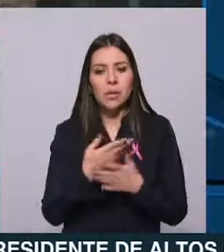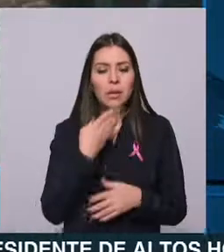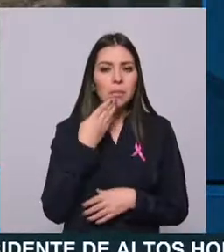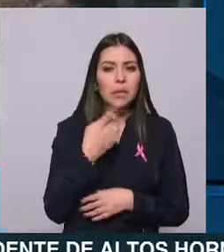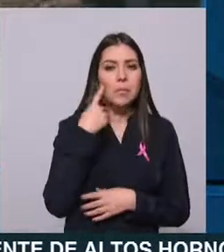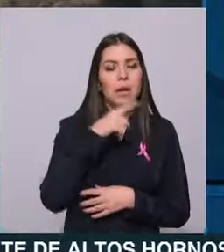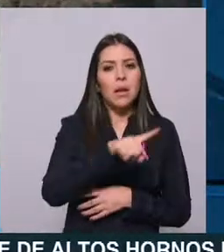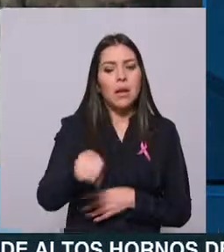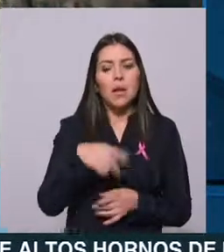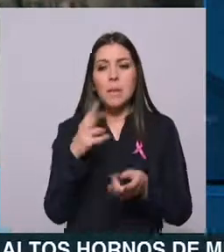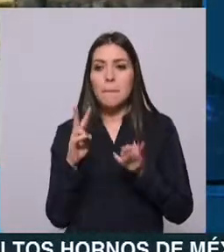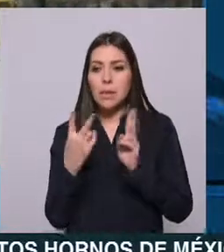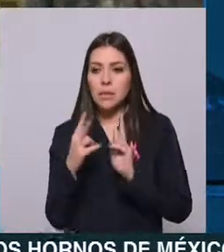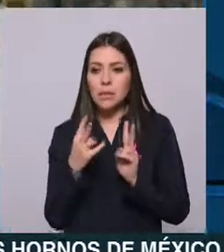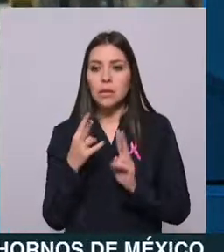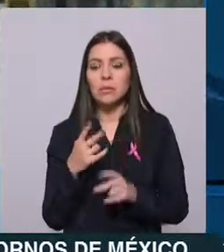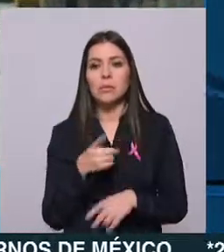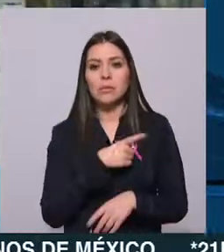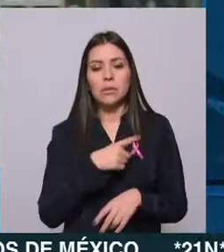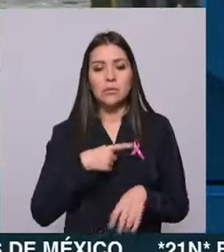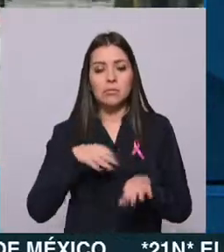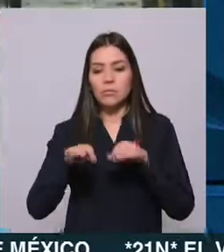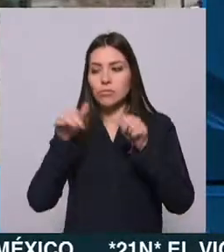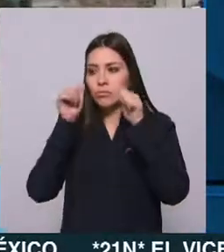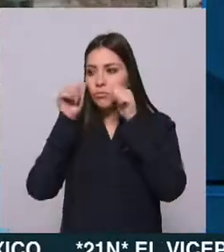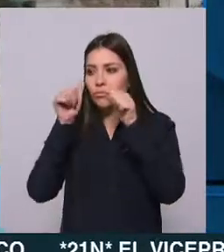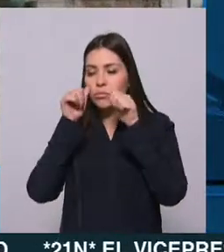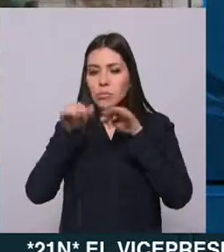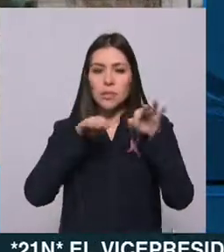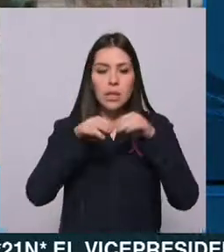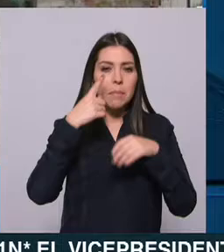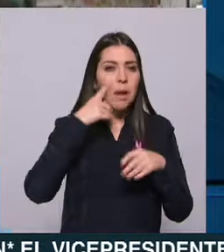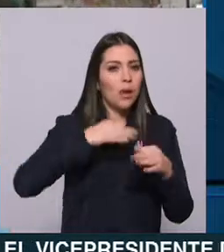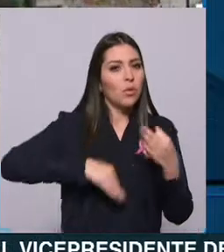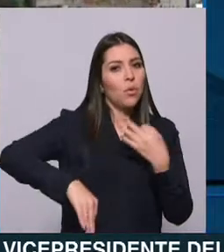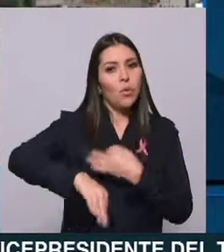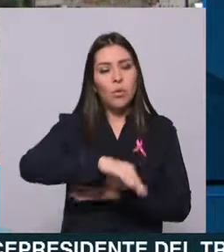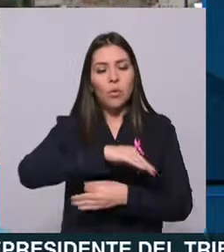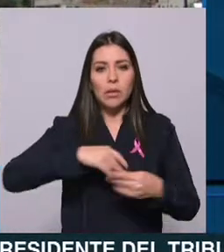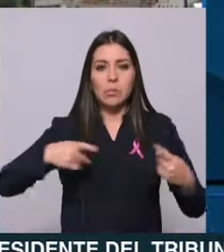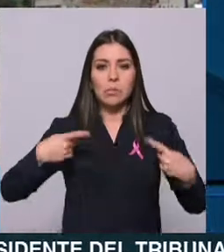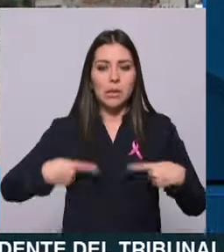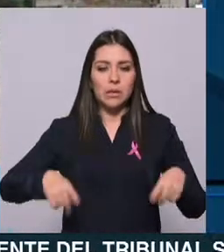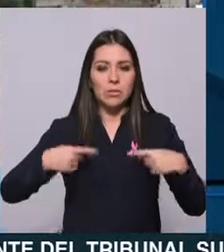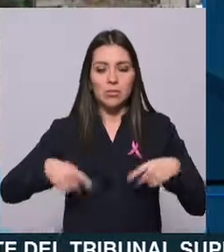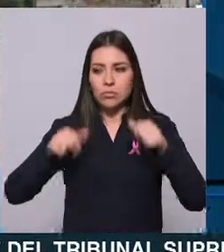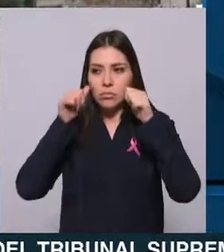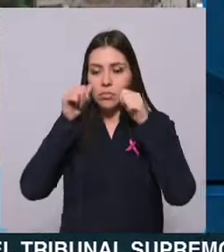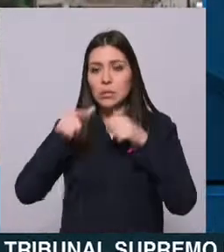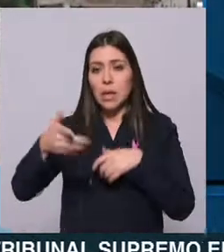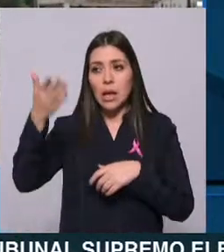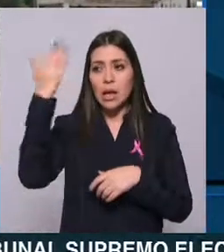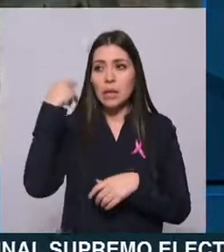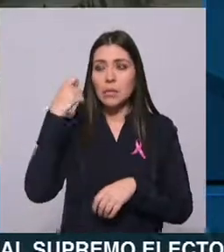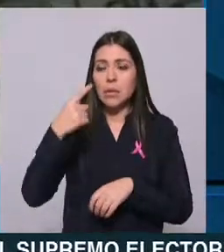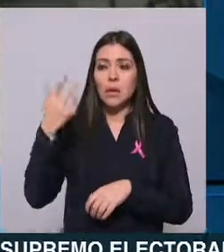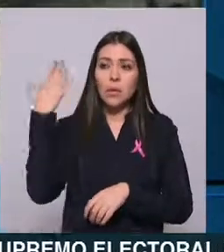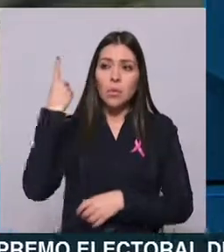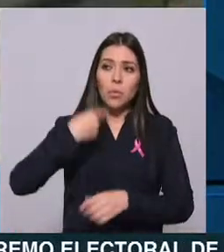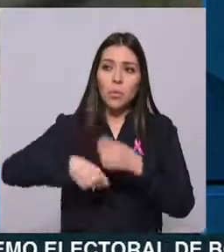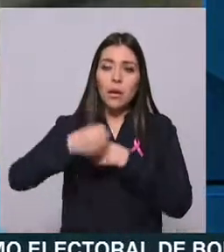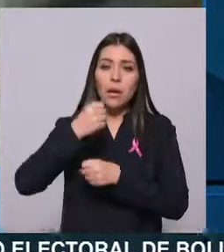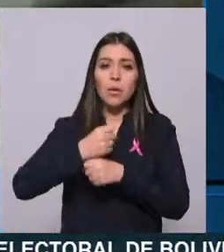vecinos, a todos. Tenemos que gobernar para todos. Eso es el gran compromiso que obtuvimos a partir del 1 de octubre del año